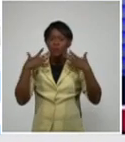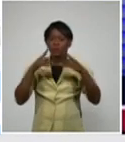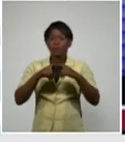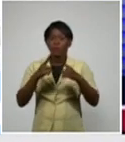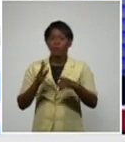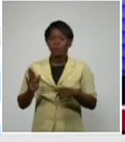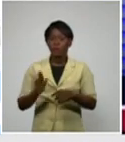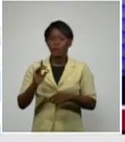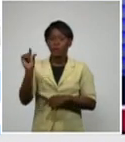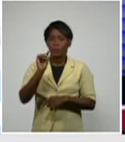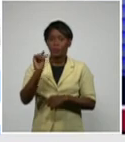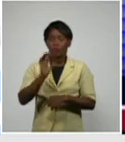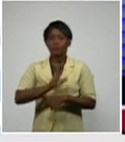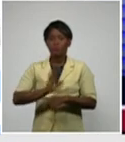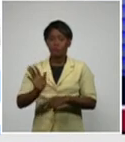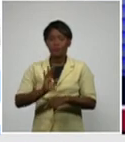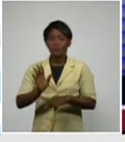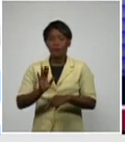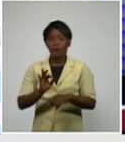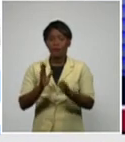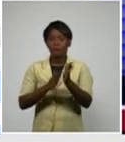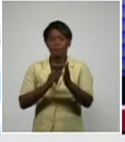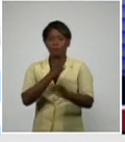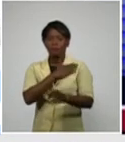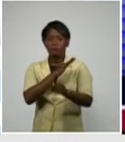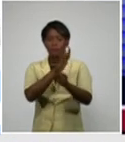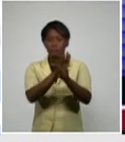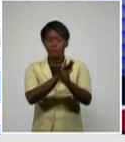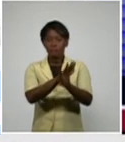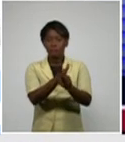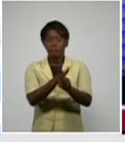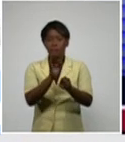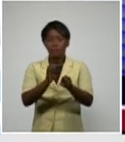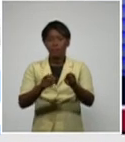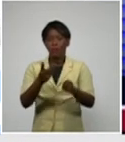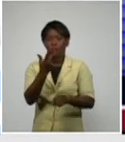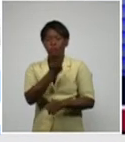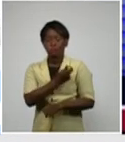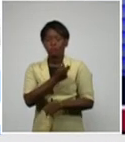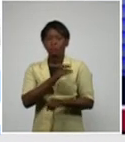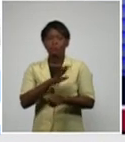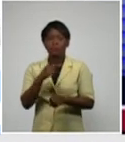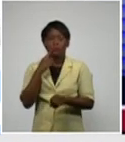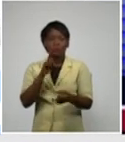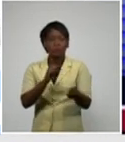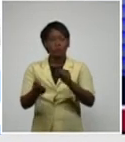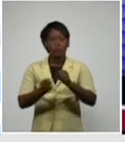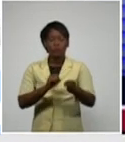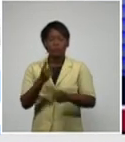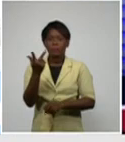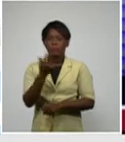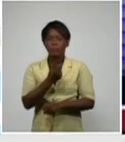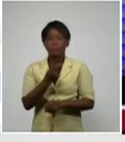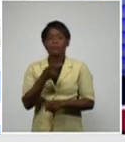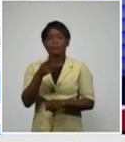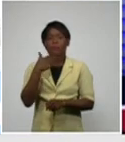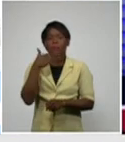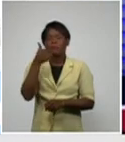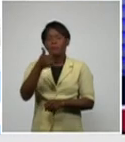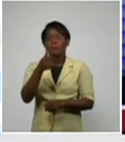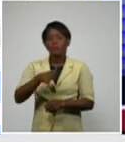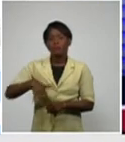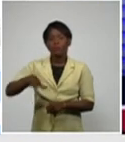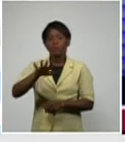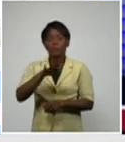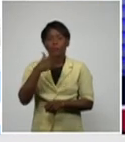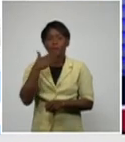inicie en marzo la fase 3 de estos dos candidatos vacunales, de Abdala y de Soberana 02. Sin duda significa mucho,